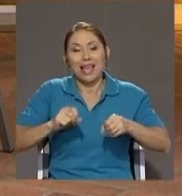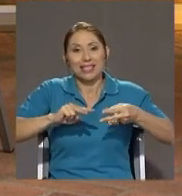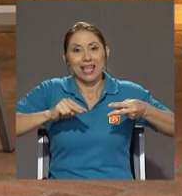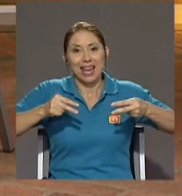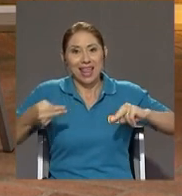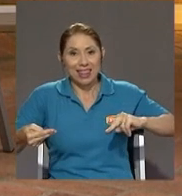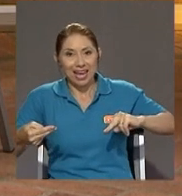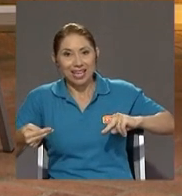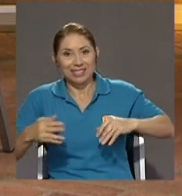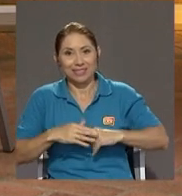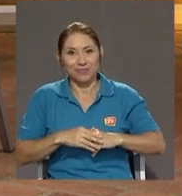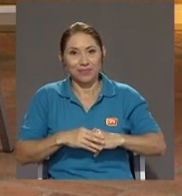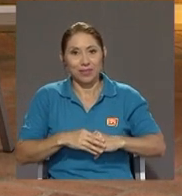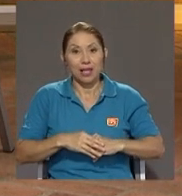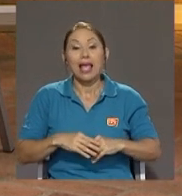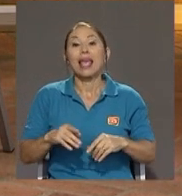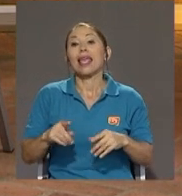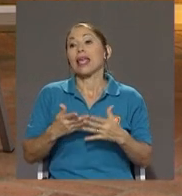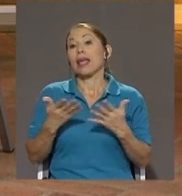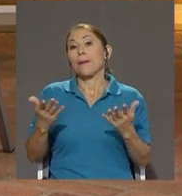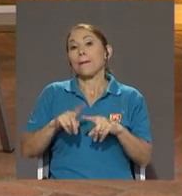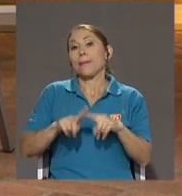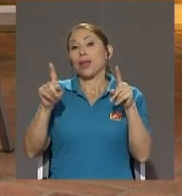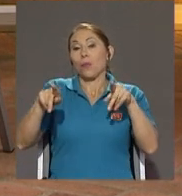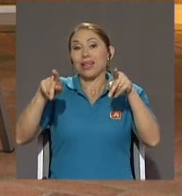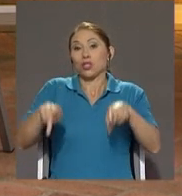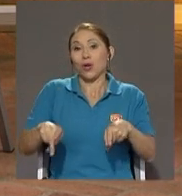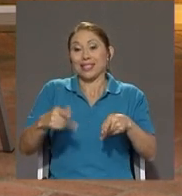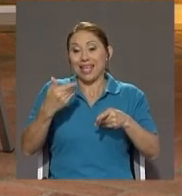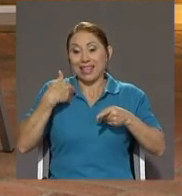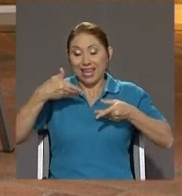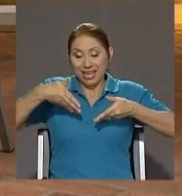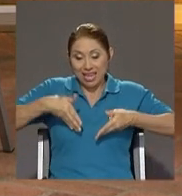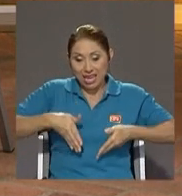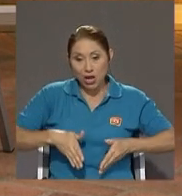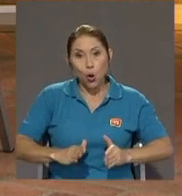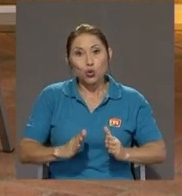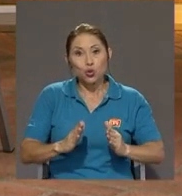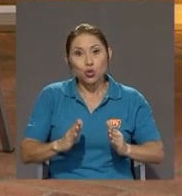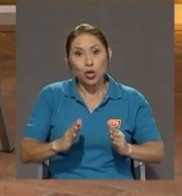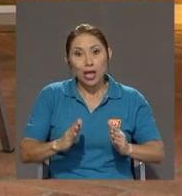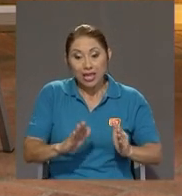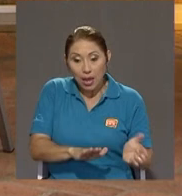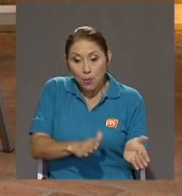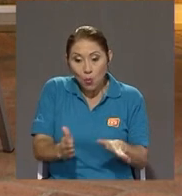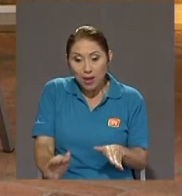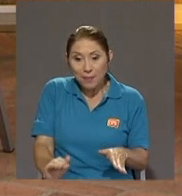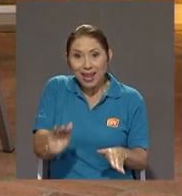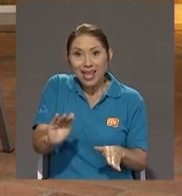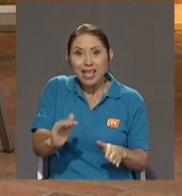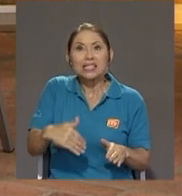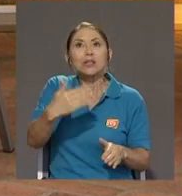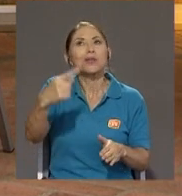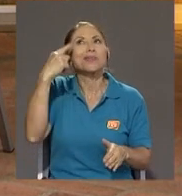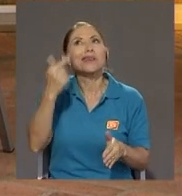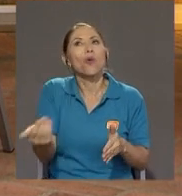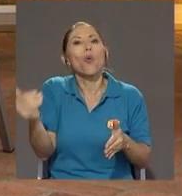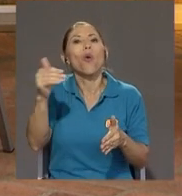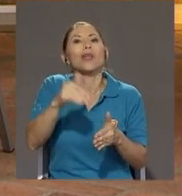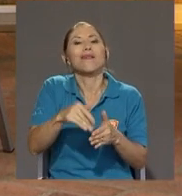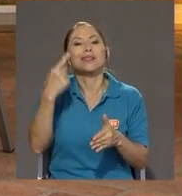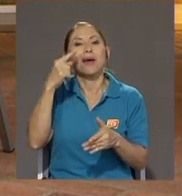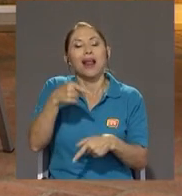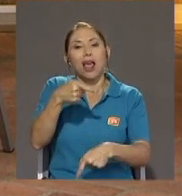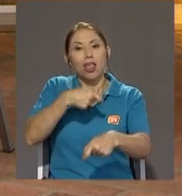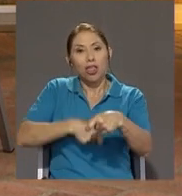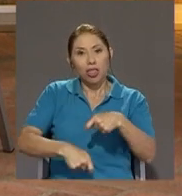las personas que tienden a tener hijos o hijas que mueren pequeñas, entonces luego tienden a sustituirlas o se reproducen mucho